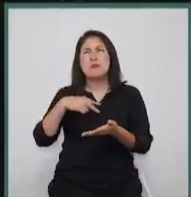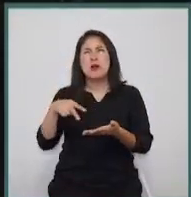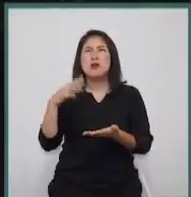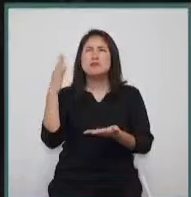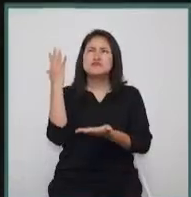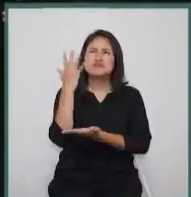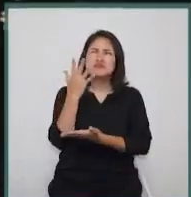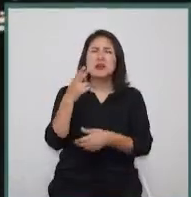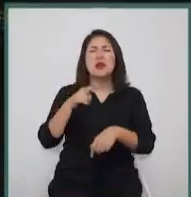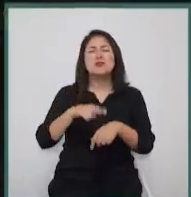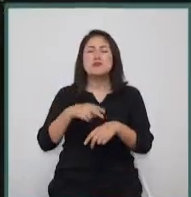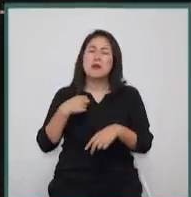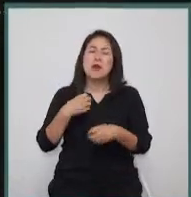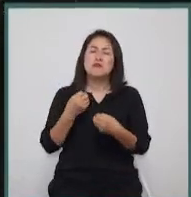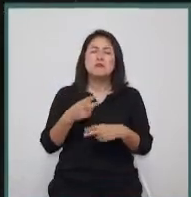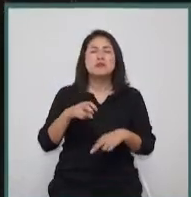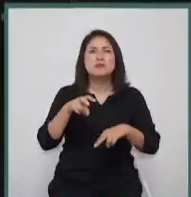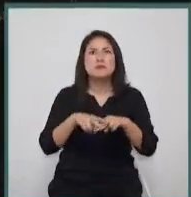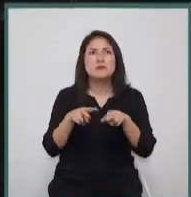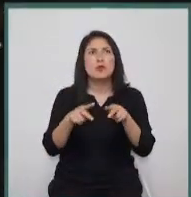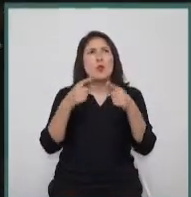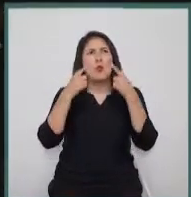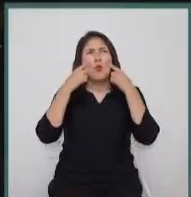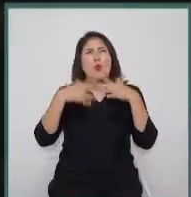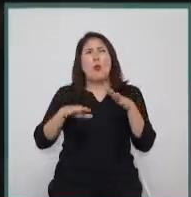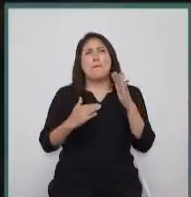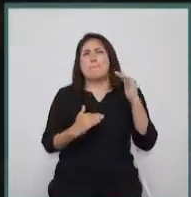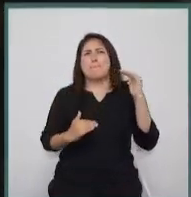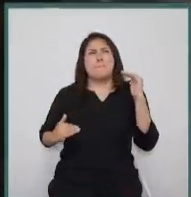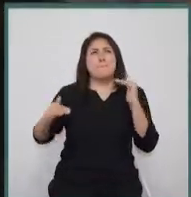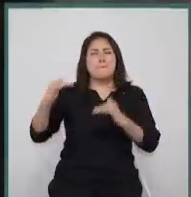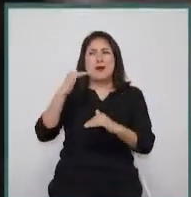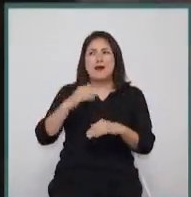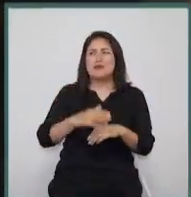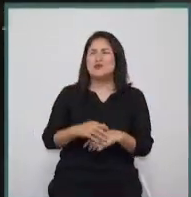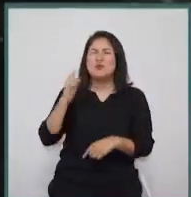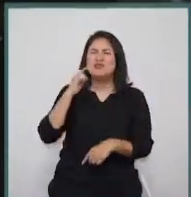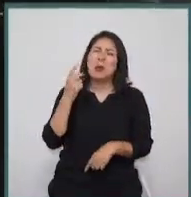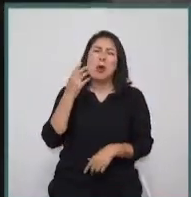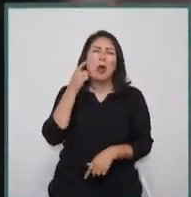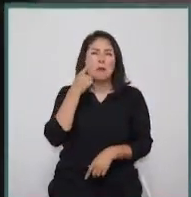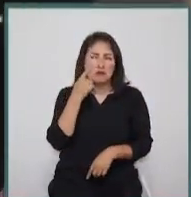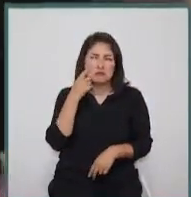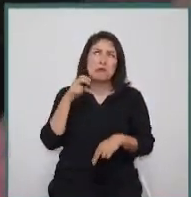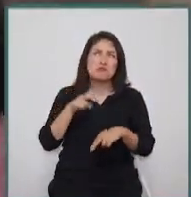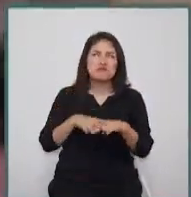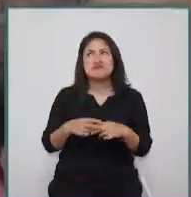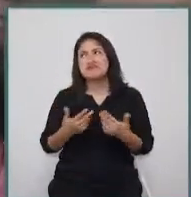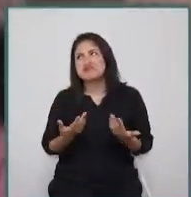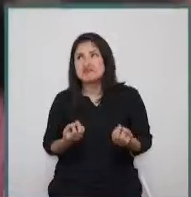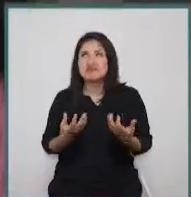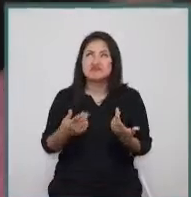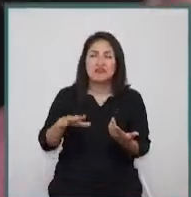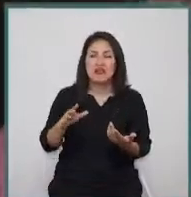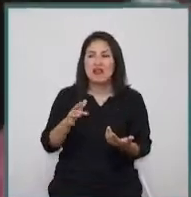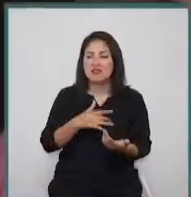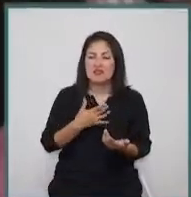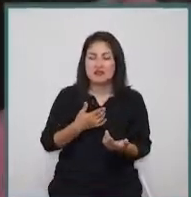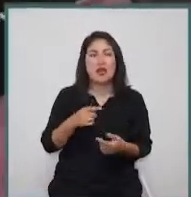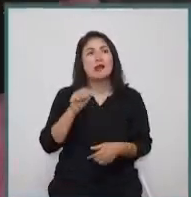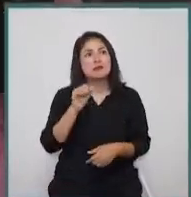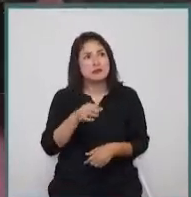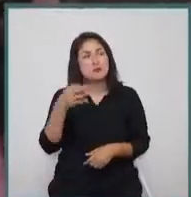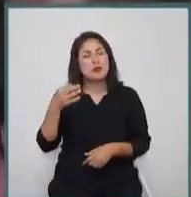que iba a ser como que bien, todo, pero superó las expectativas. Diciendo, vamos a ver, ¿qué onda? No sé.